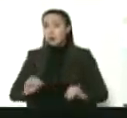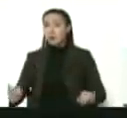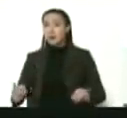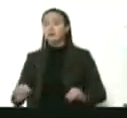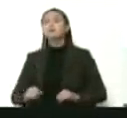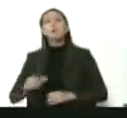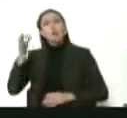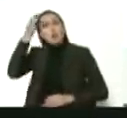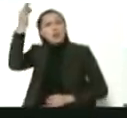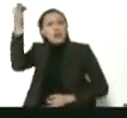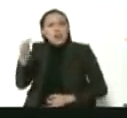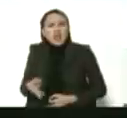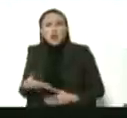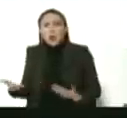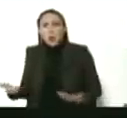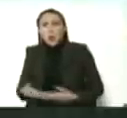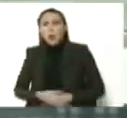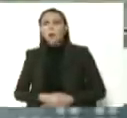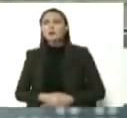Creo que